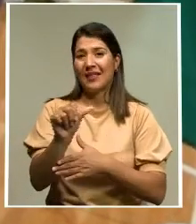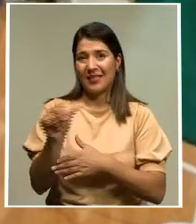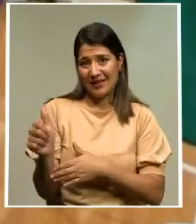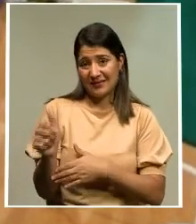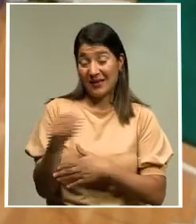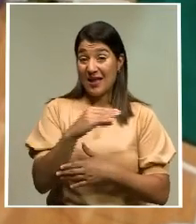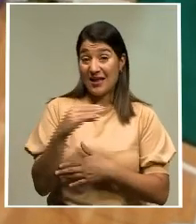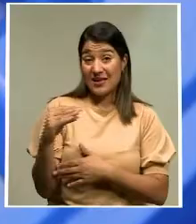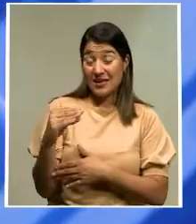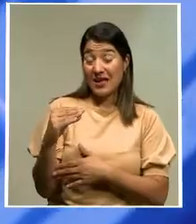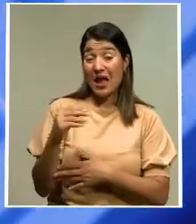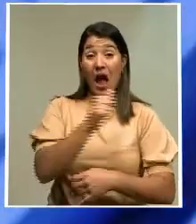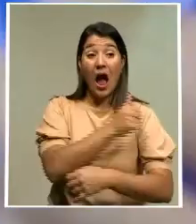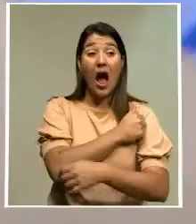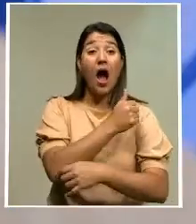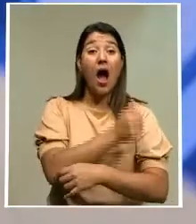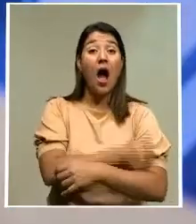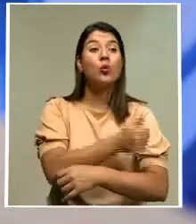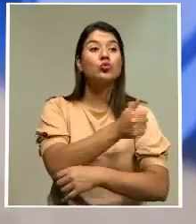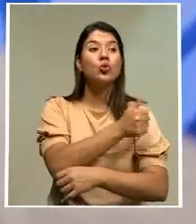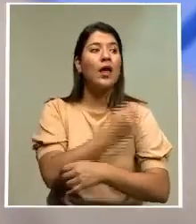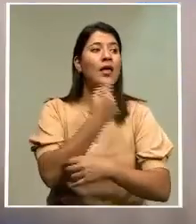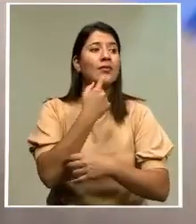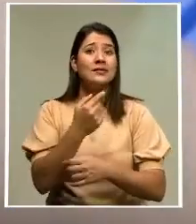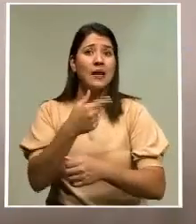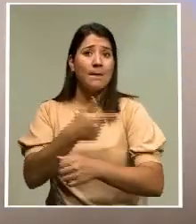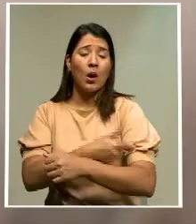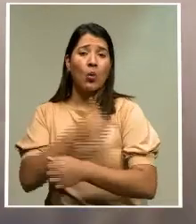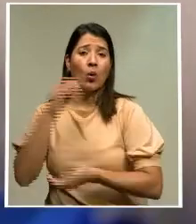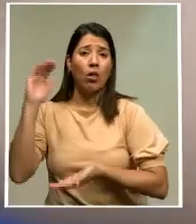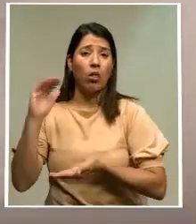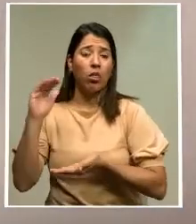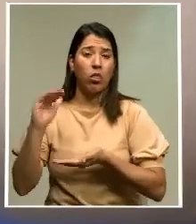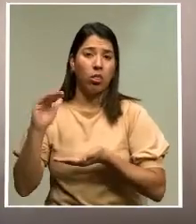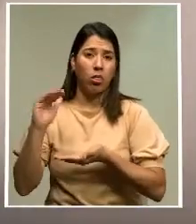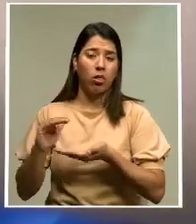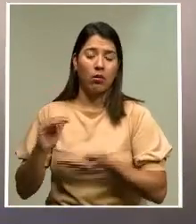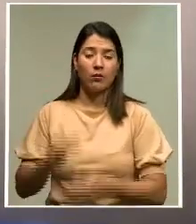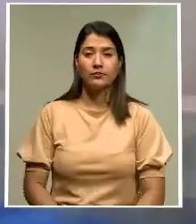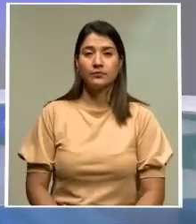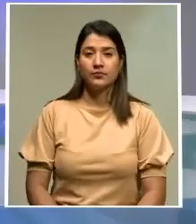autoridades advierten que las existencias se están agotando.